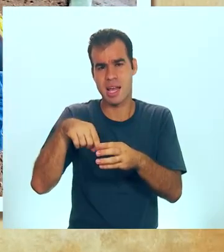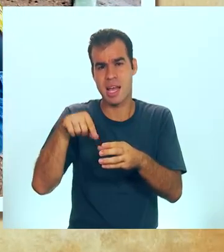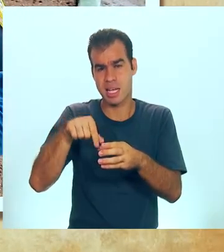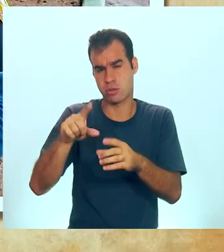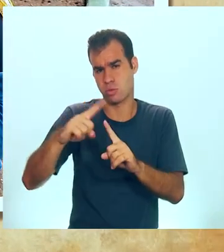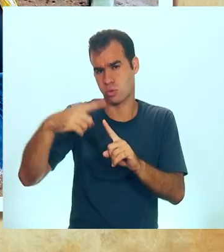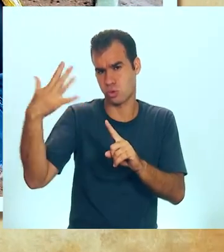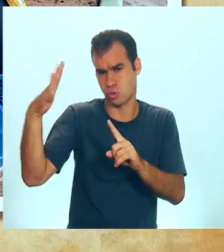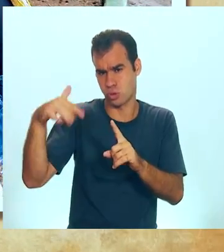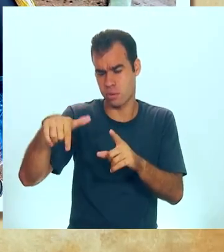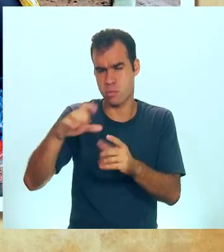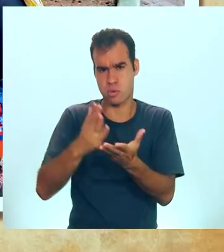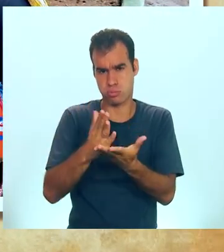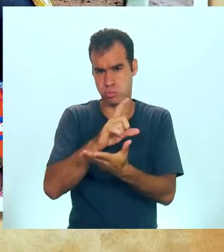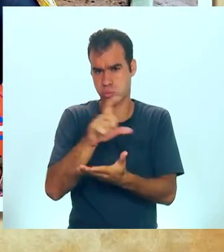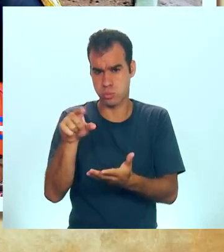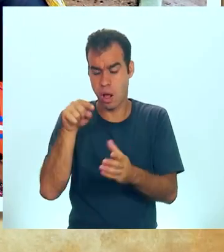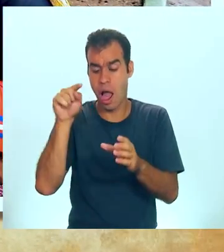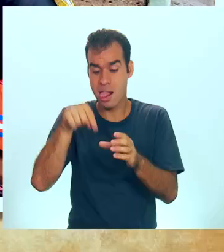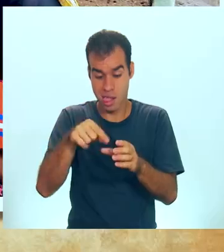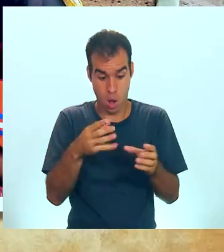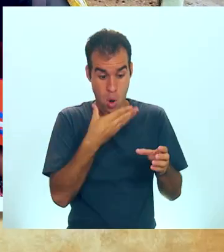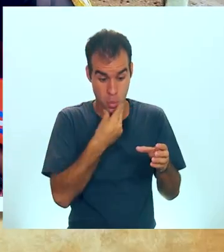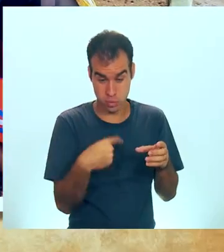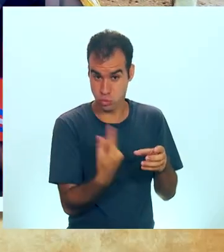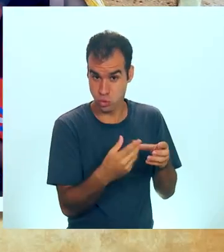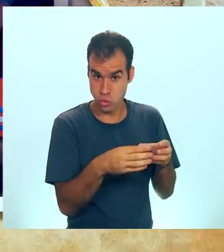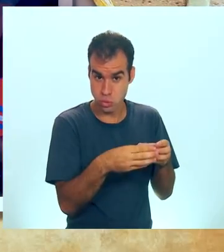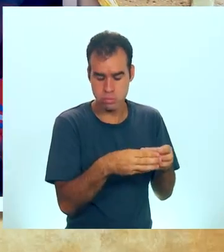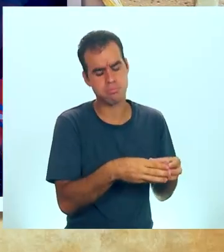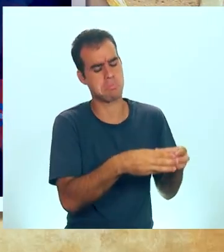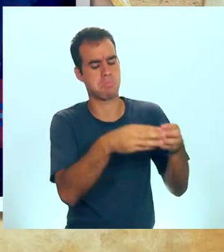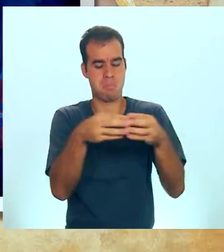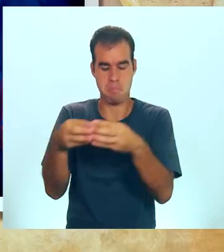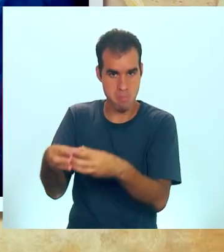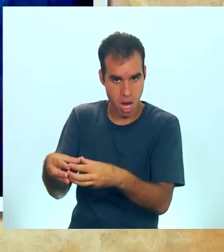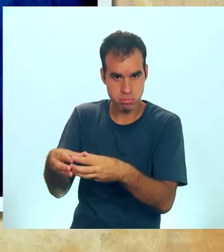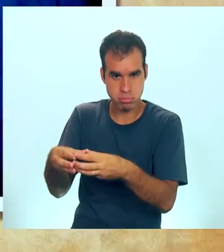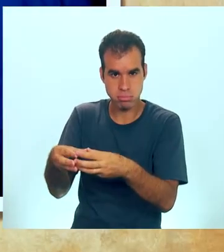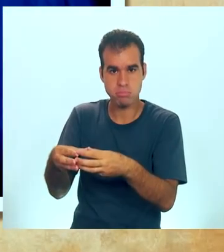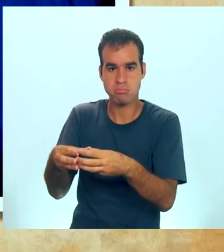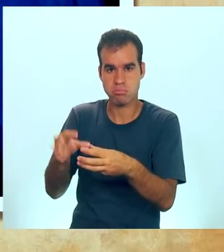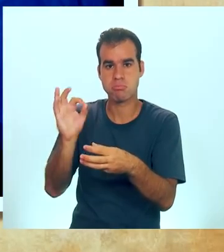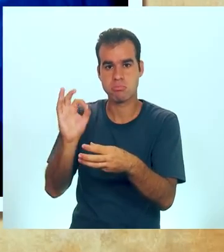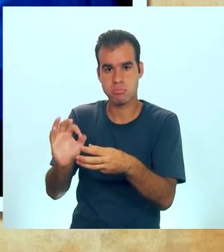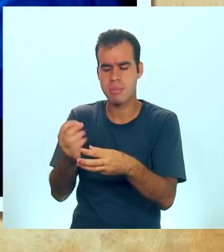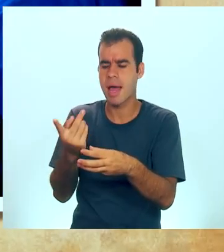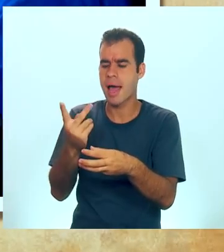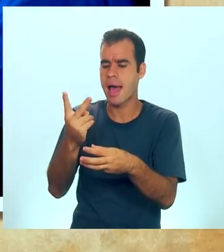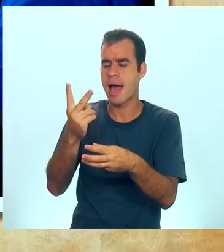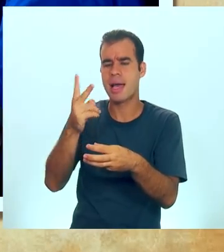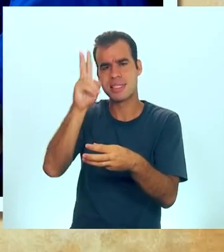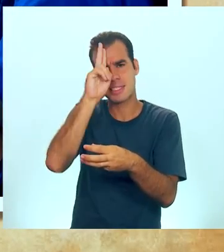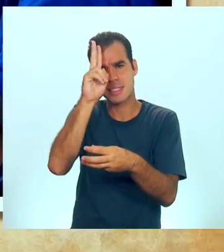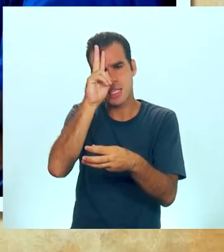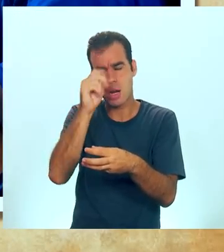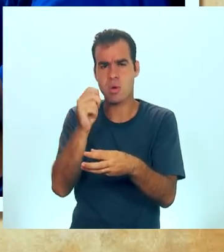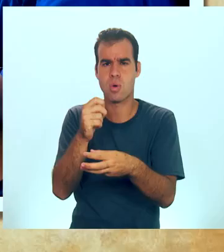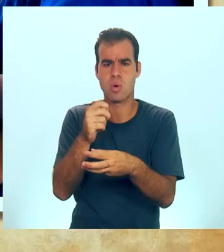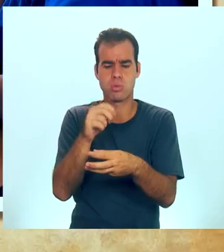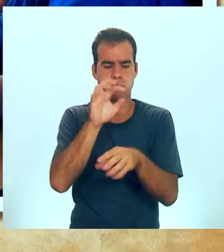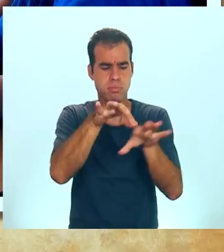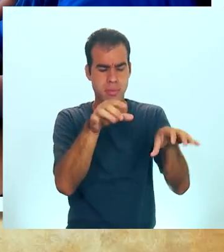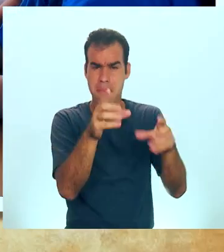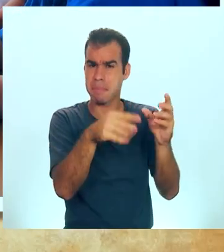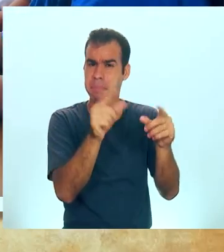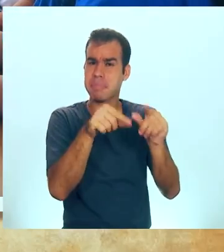del turismo, también estos jóvenes del contingente Jóvenes por la Vida se estuvieron insertando en los centros de salud, en los centros de aislamiento,